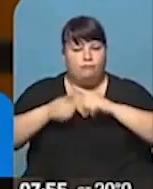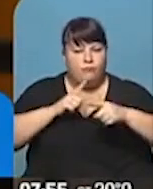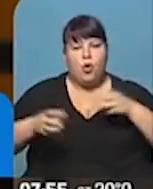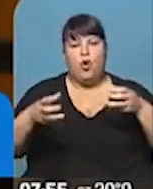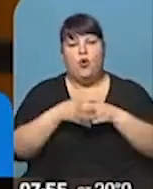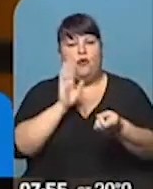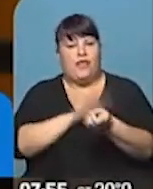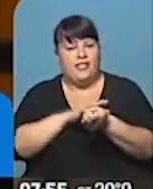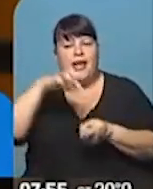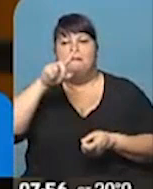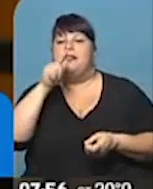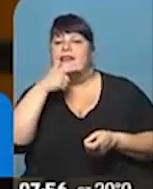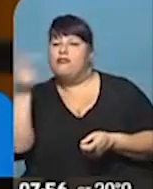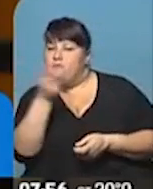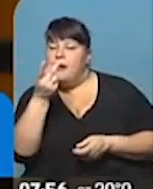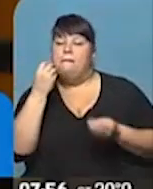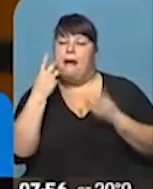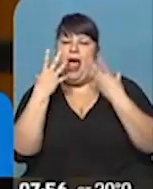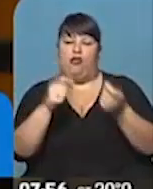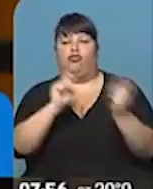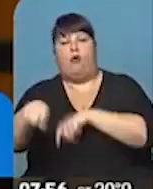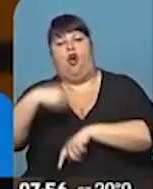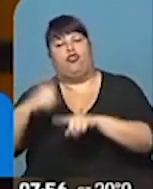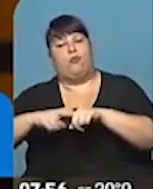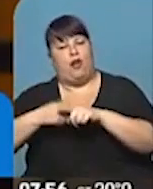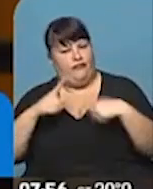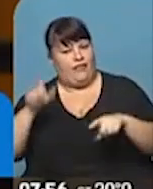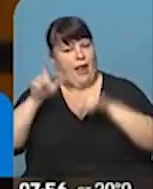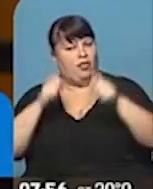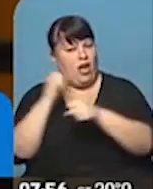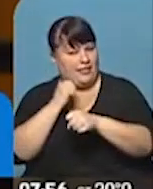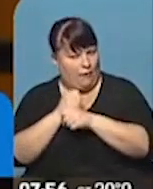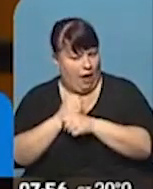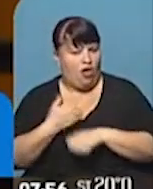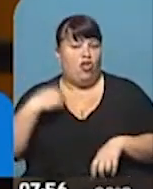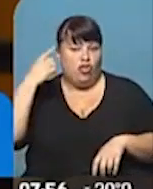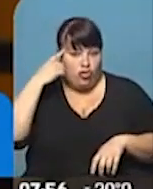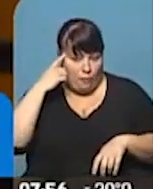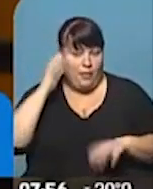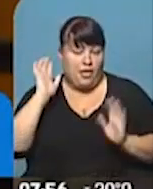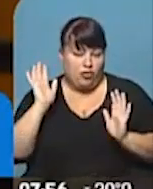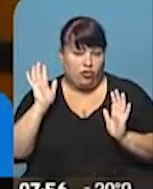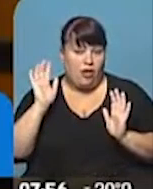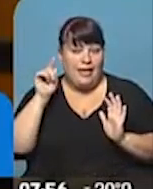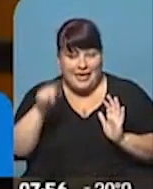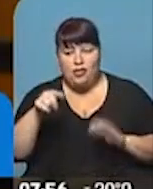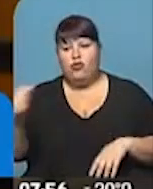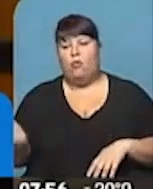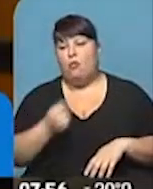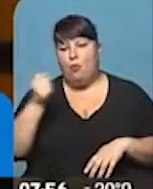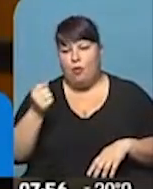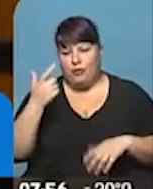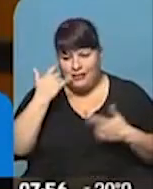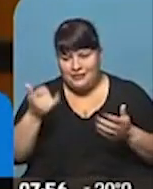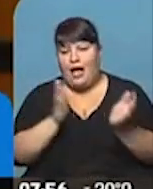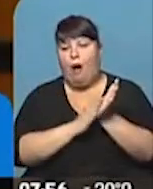Frente de Izquierda y el PTS para poder construir una alternativa política de los trabajadores, ¿no? Yo creo que eso ha sido importante porque ha